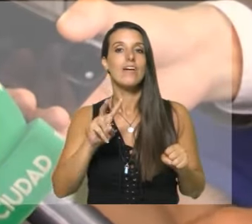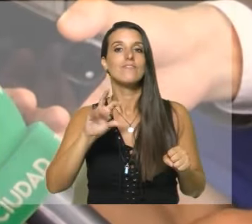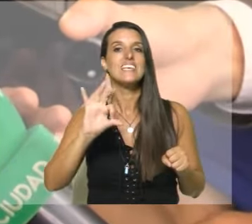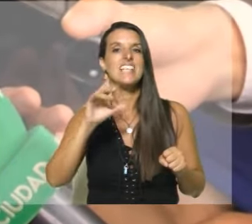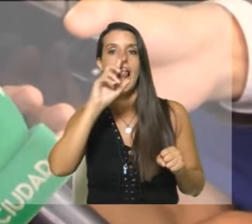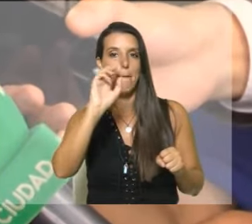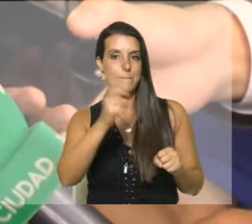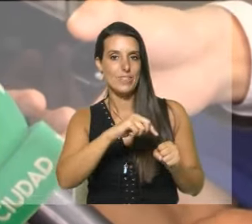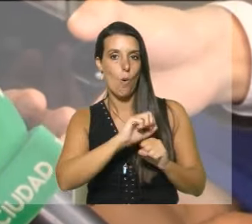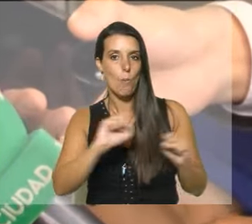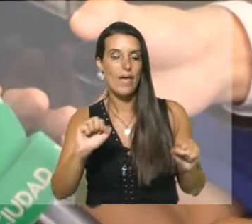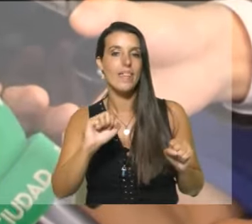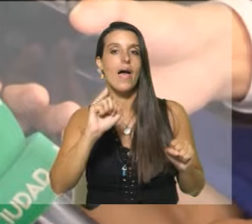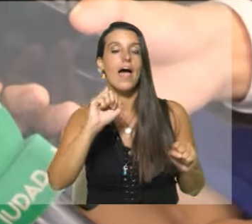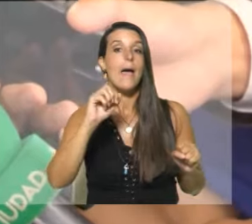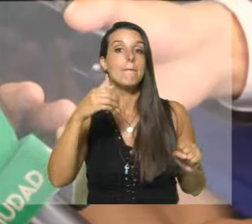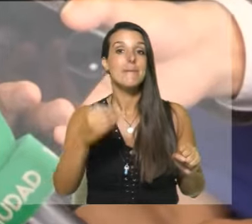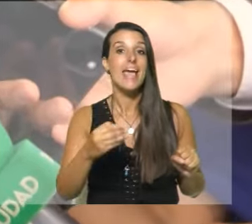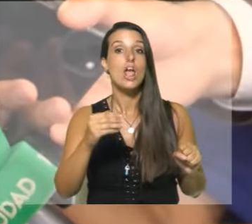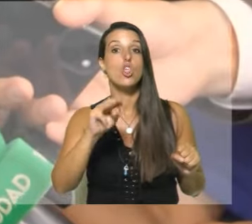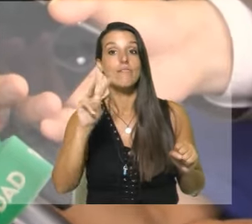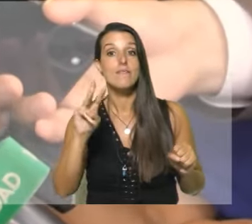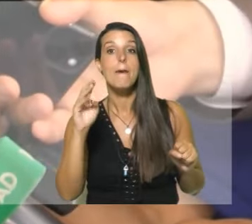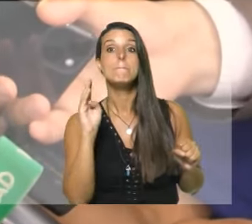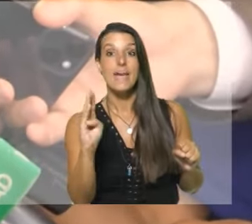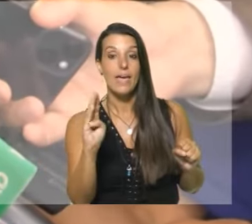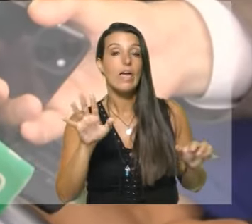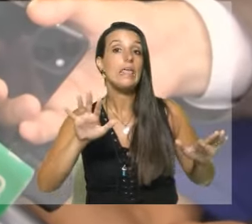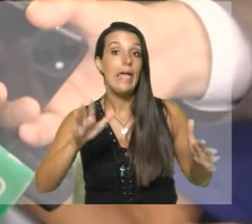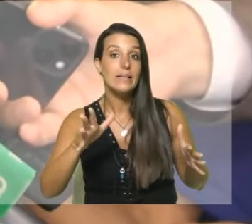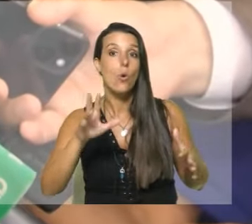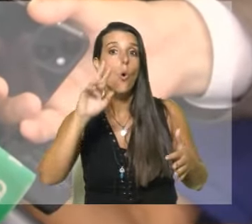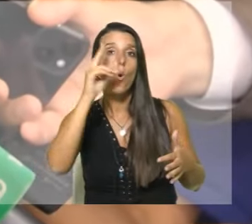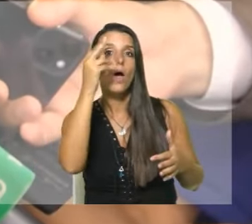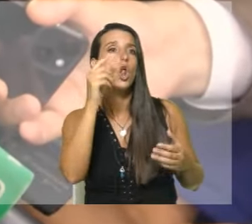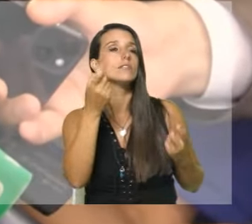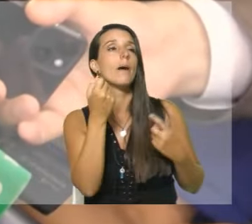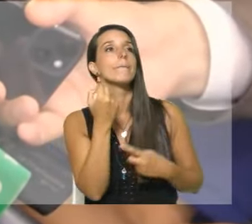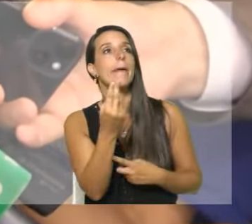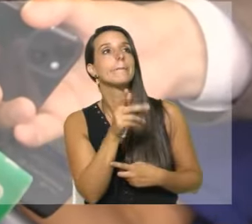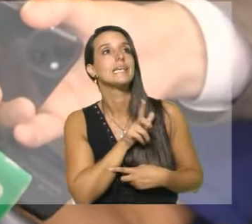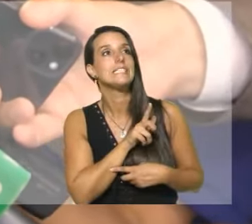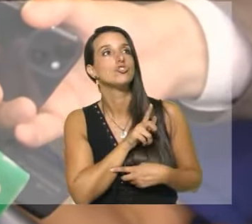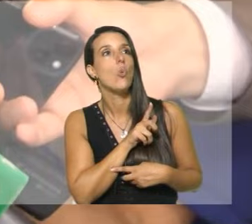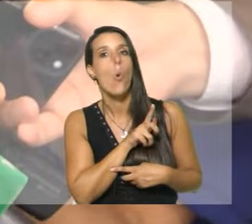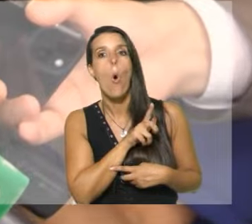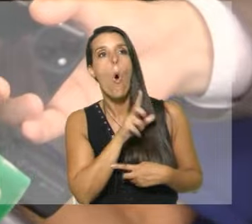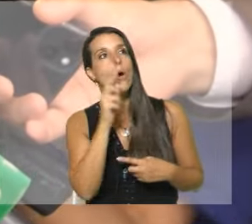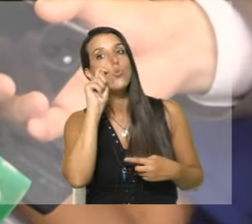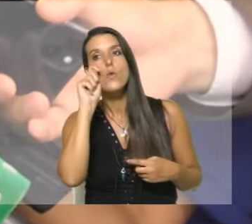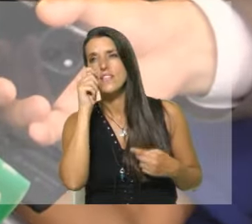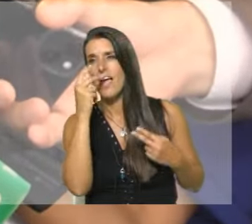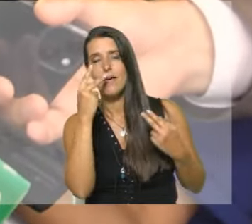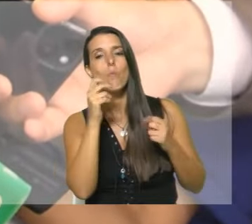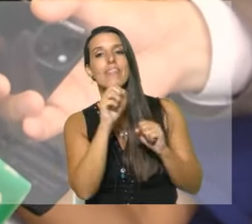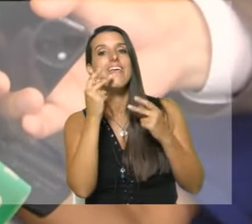Waivers Program, al BWP, que es para que los ciudadanos uruguayos no tengan que tener visa para viajar como turistas de Estados Unidos. Pero además,